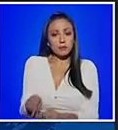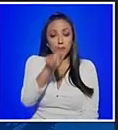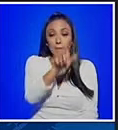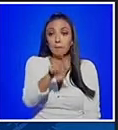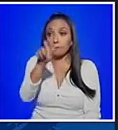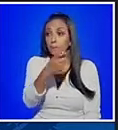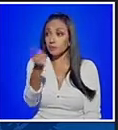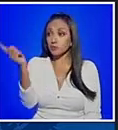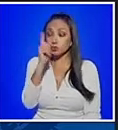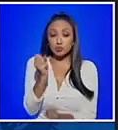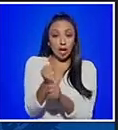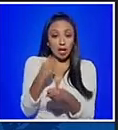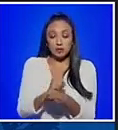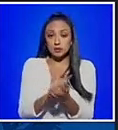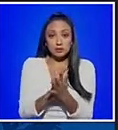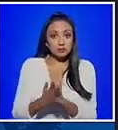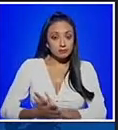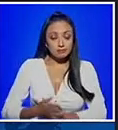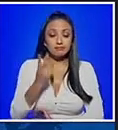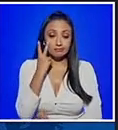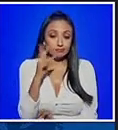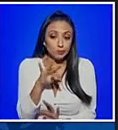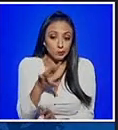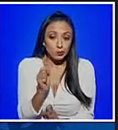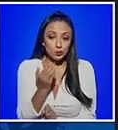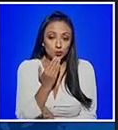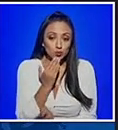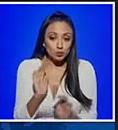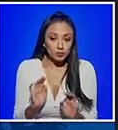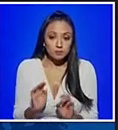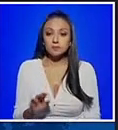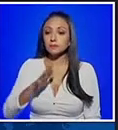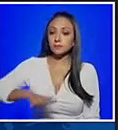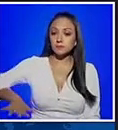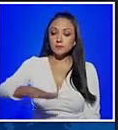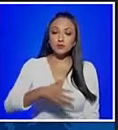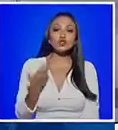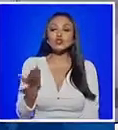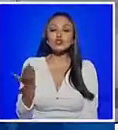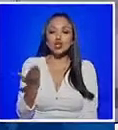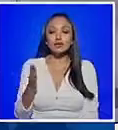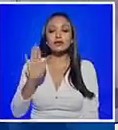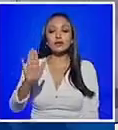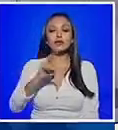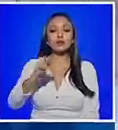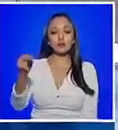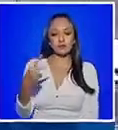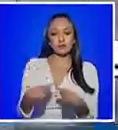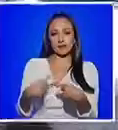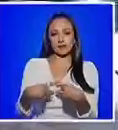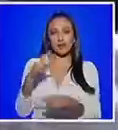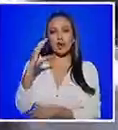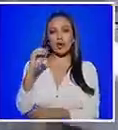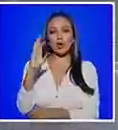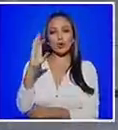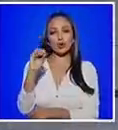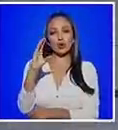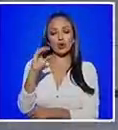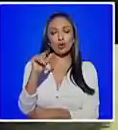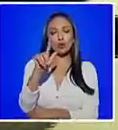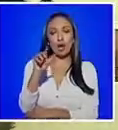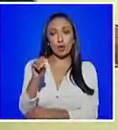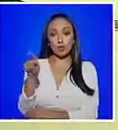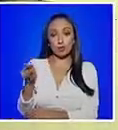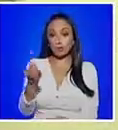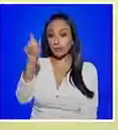hacer nada. Así el robo ocurría. Esto sucedió en las calles General Guerrero y Libertador, norte de Quito. No es un hecho aislado.